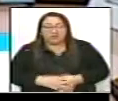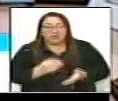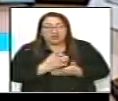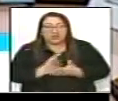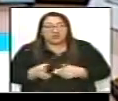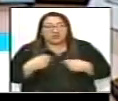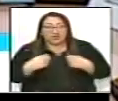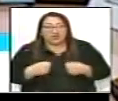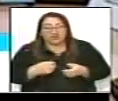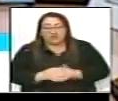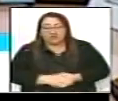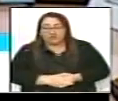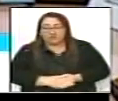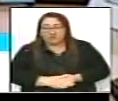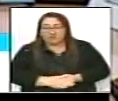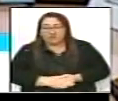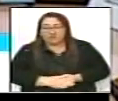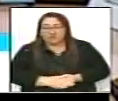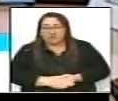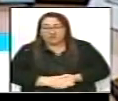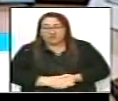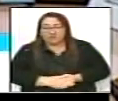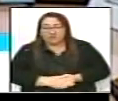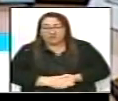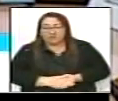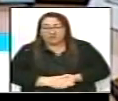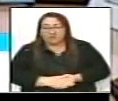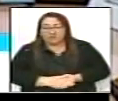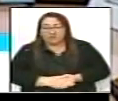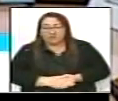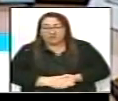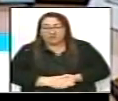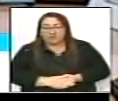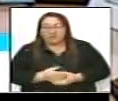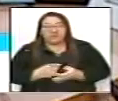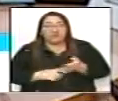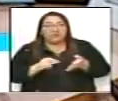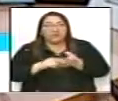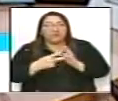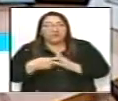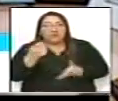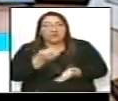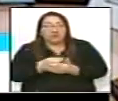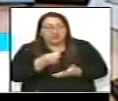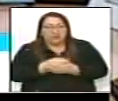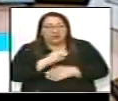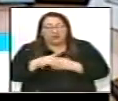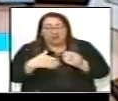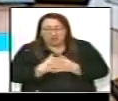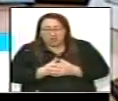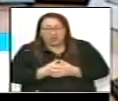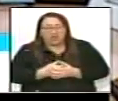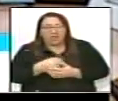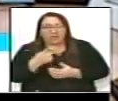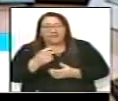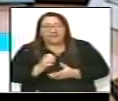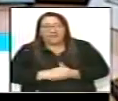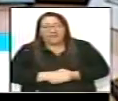gasto es gasto corriente, que significa el pago de remuneraciones, de